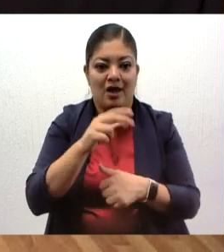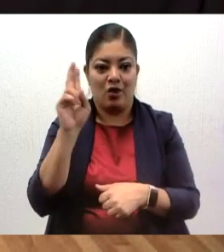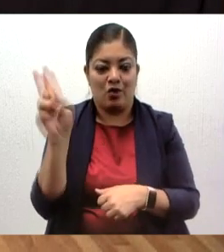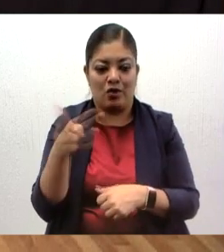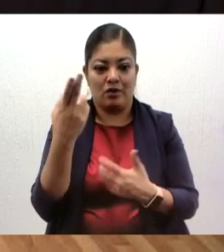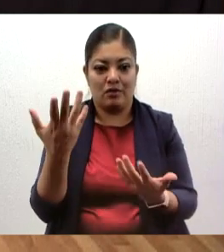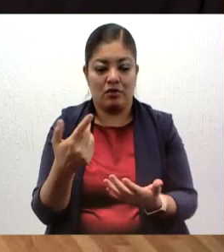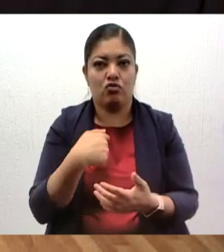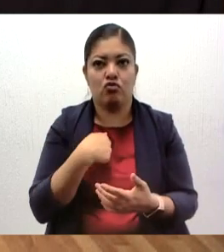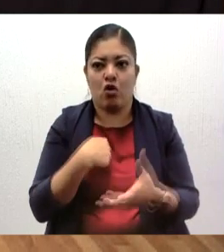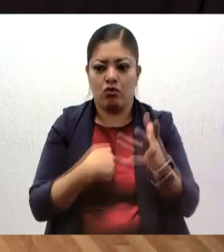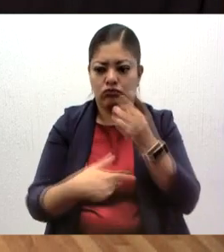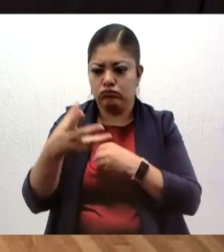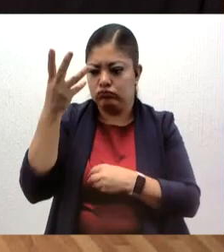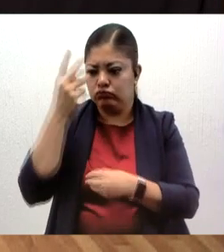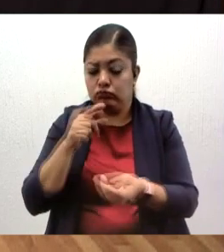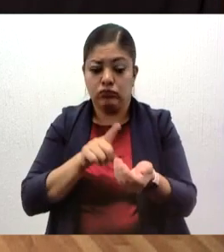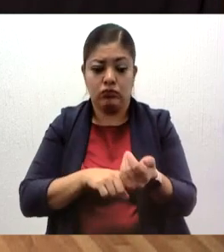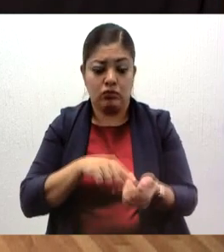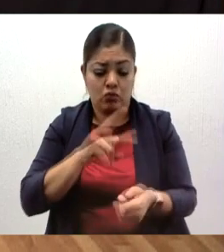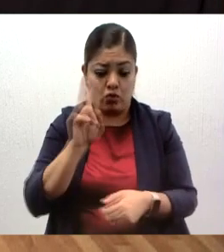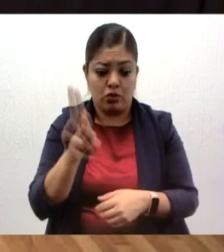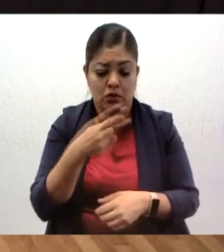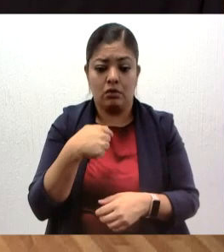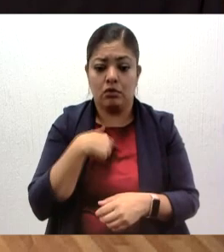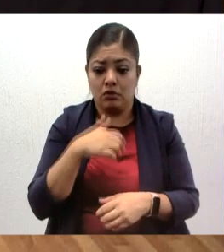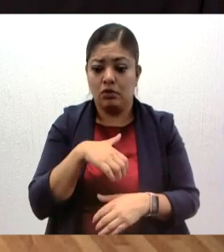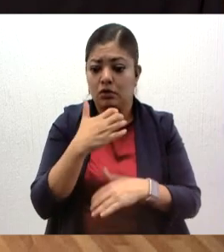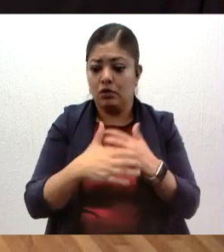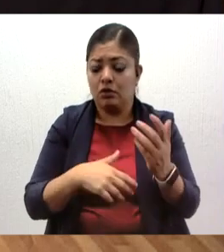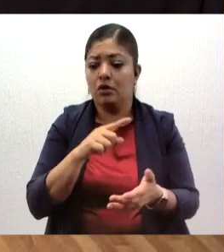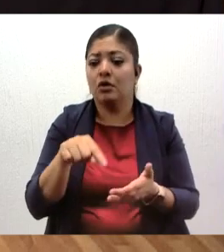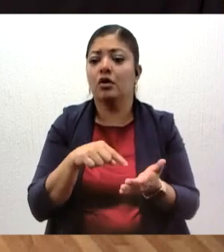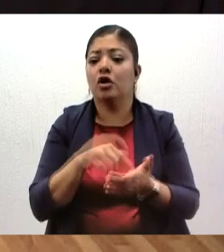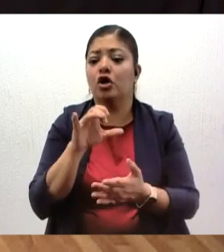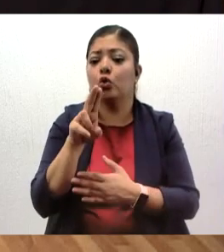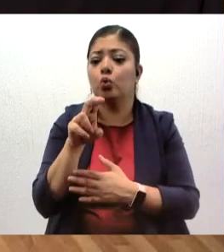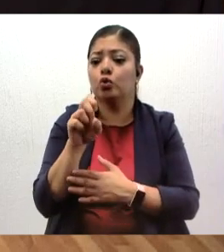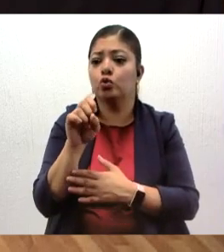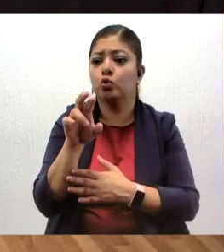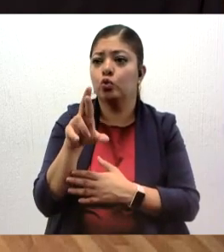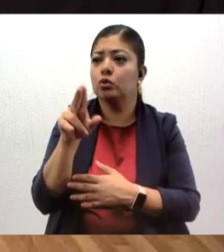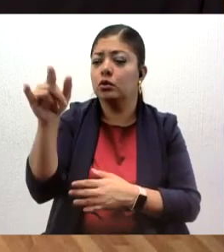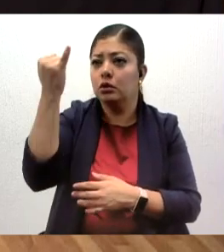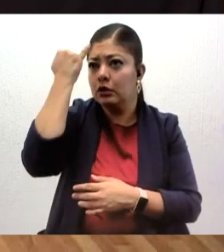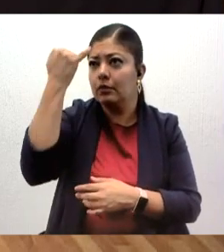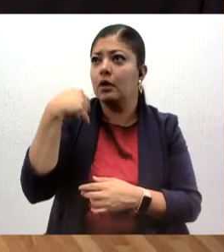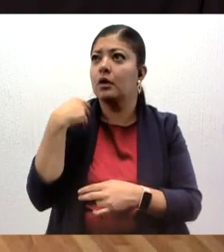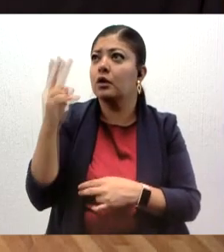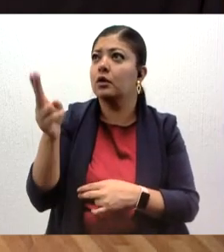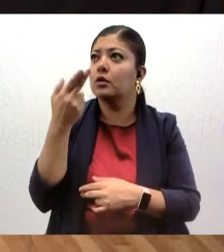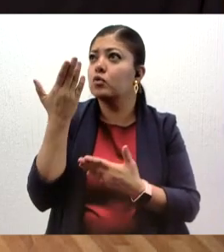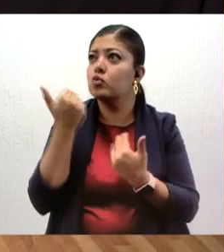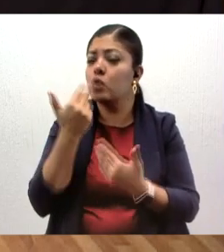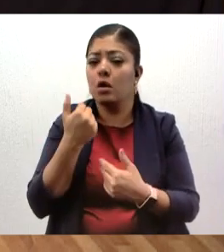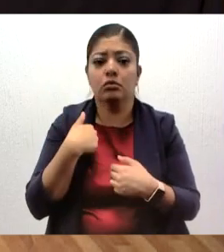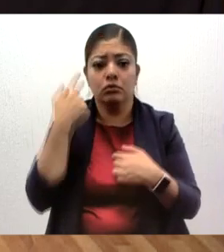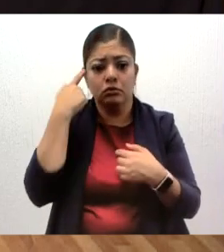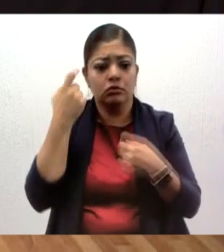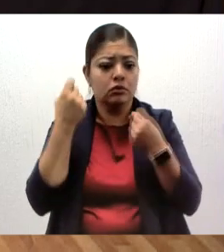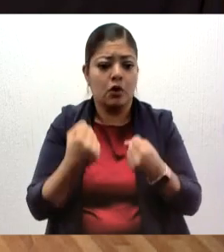en la universidad soy egresada del Centro Universitario del sur Si no existiera ese centro tal vez yo no habría tenido la posibilidad de estudiar